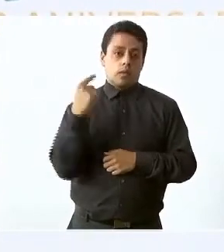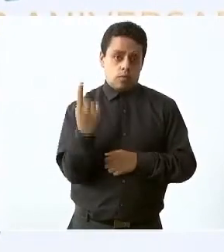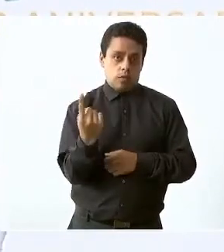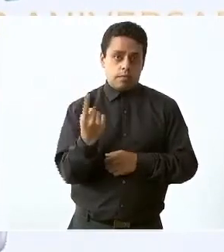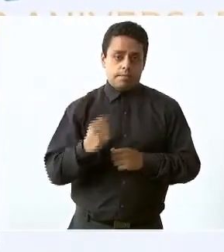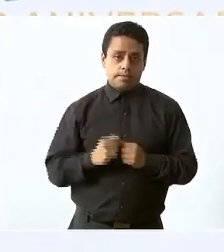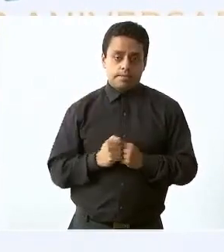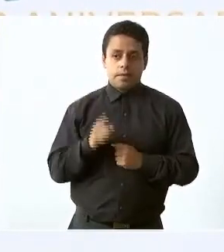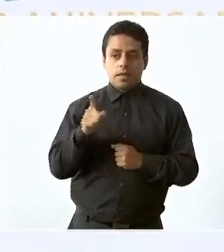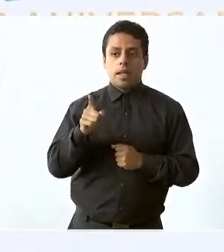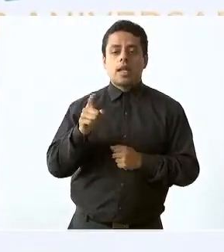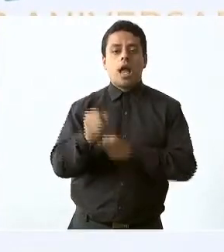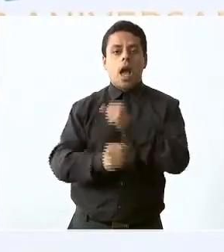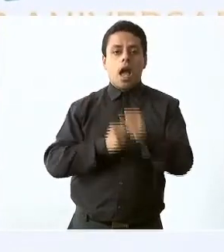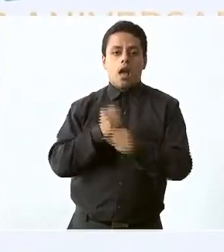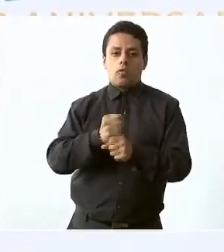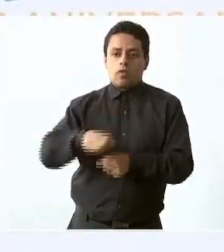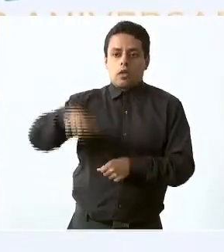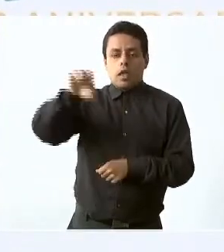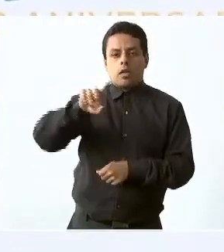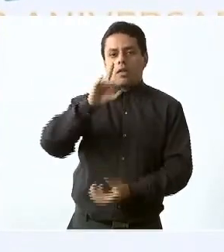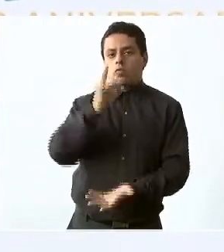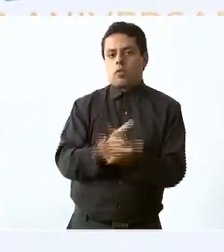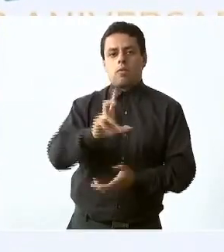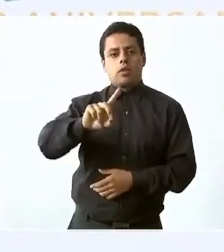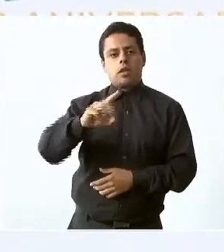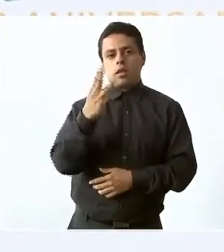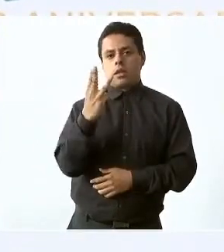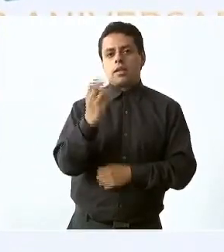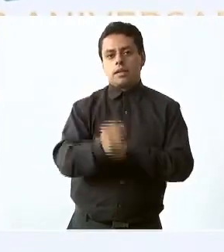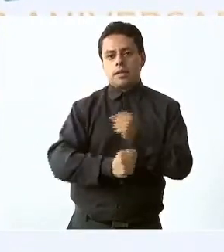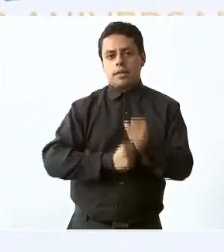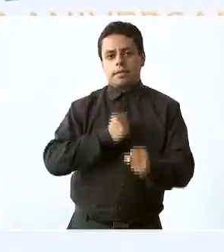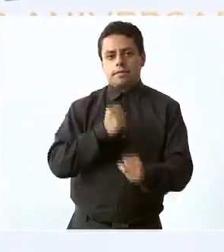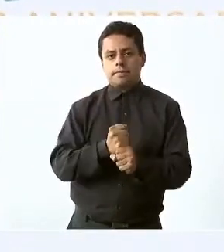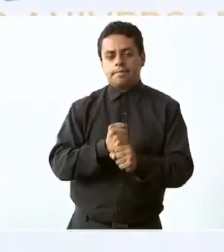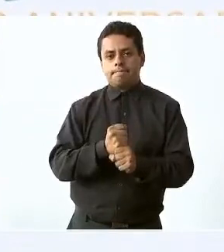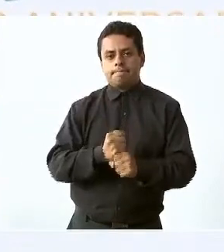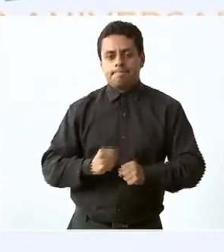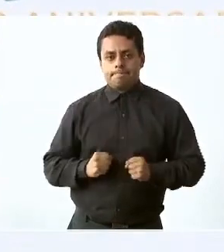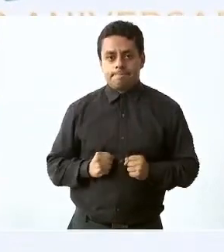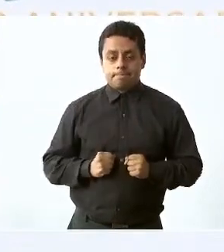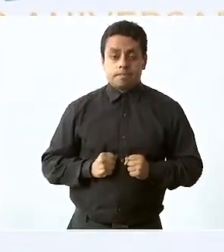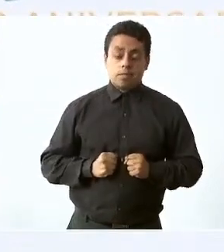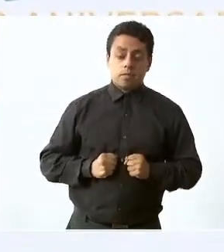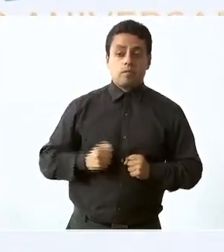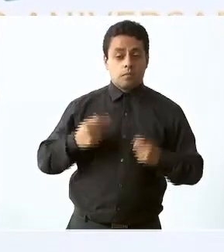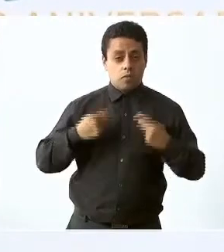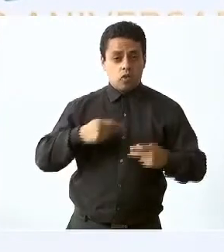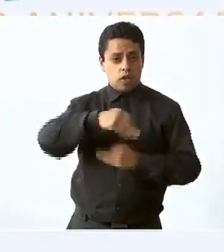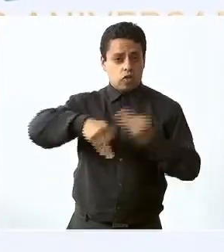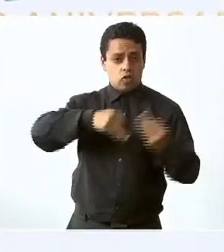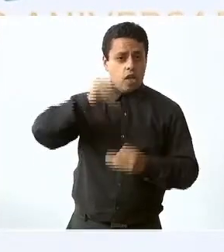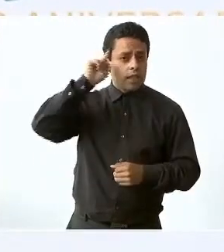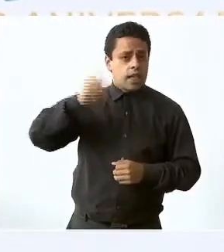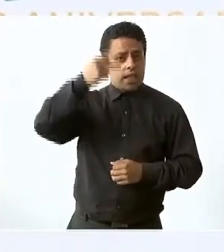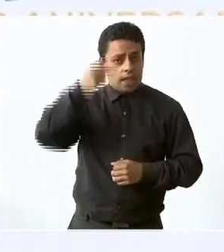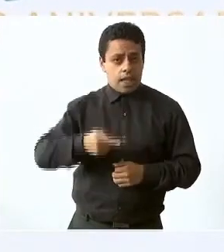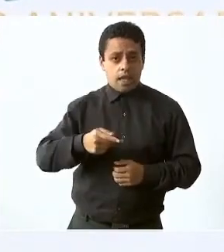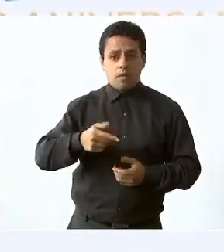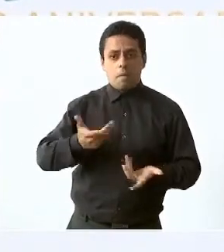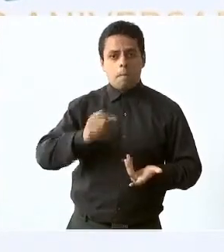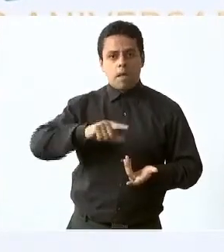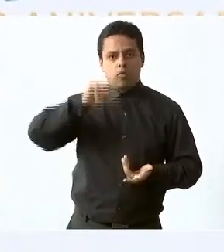la temprana edad de 33 años. A nombre de los zacatecanos, me permito